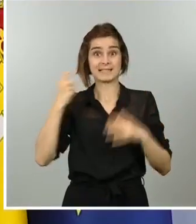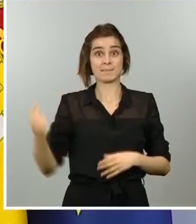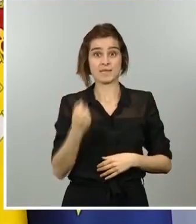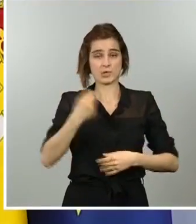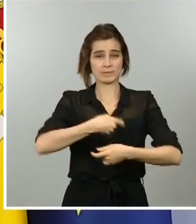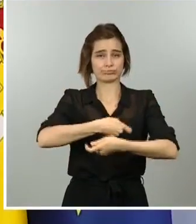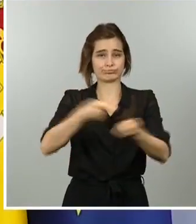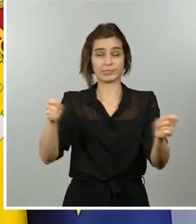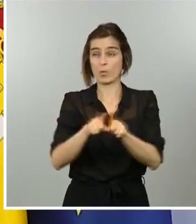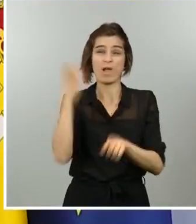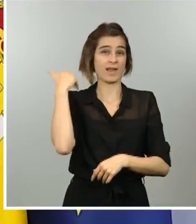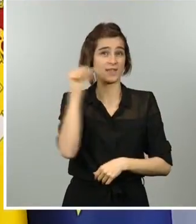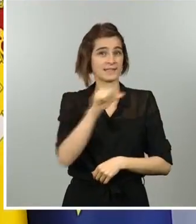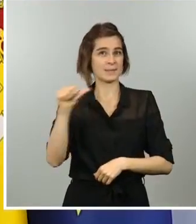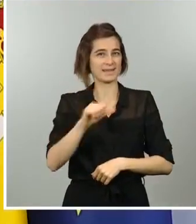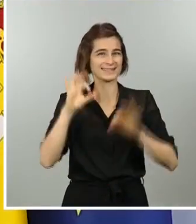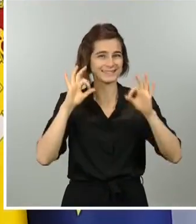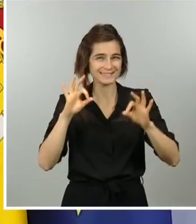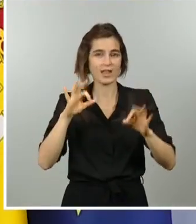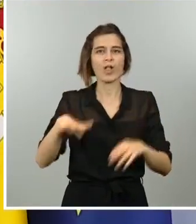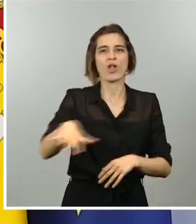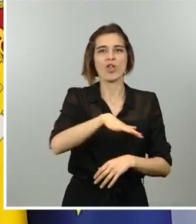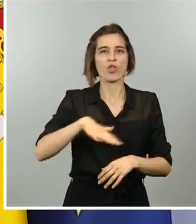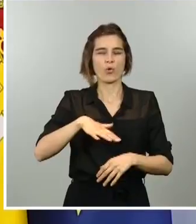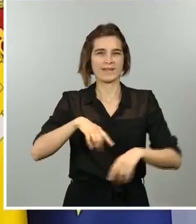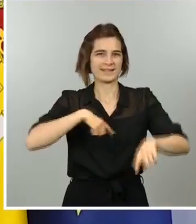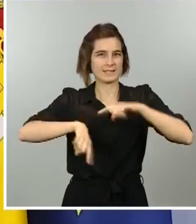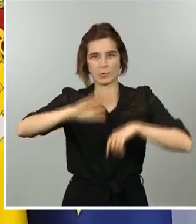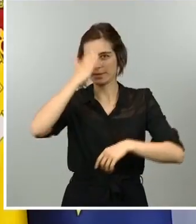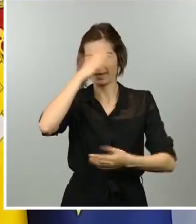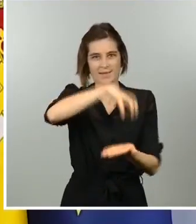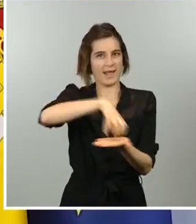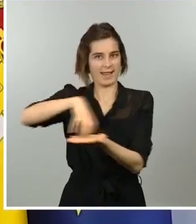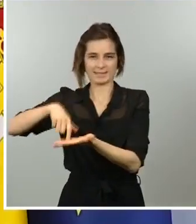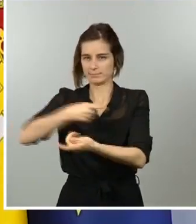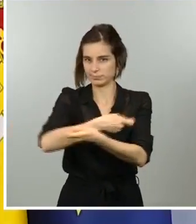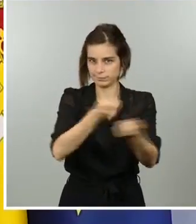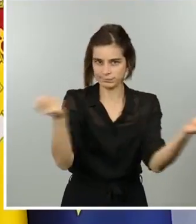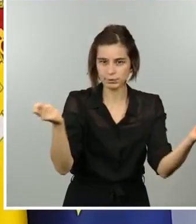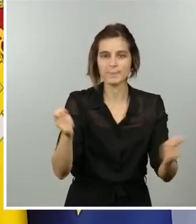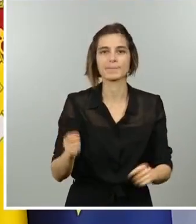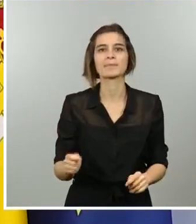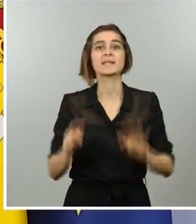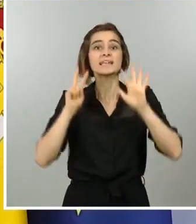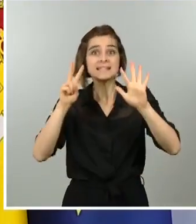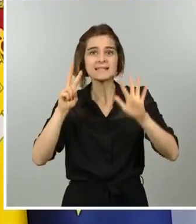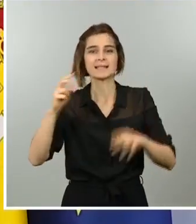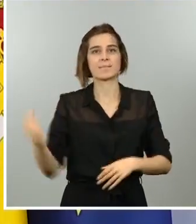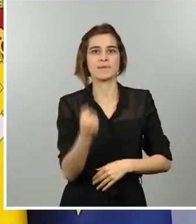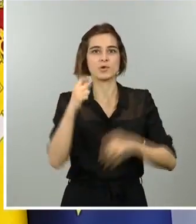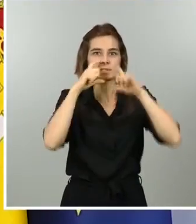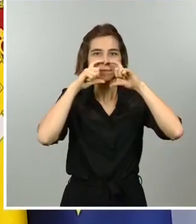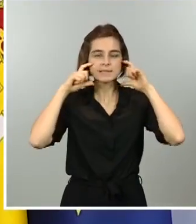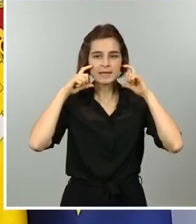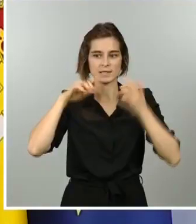unas semanas en los principales nodos de transporte. 7 millones han sido distribuidas, han sido entregadas a la Federación